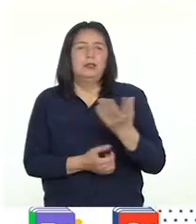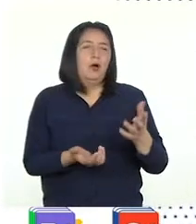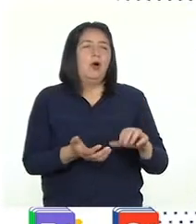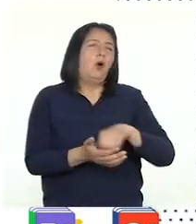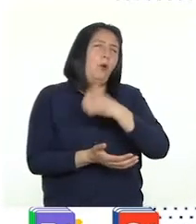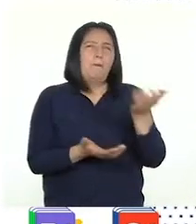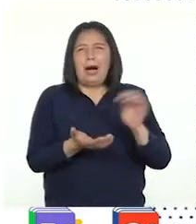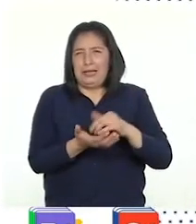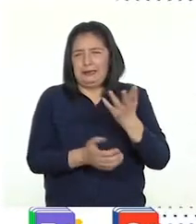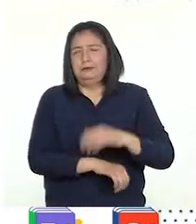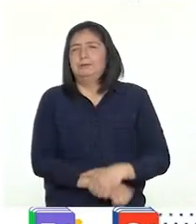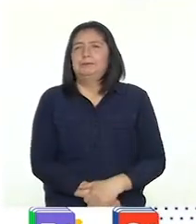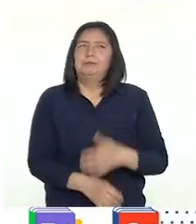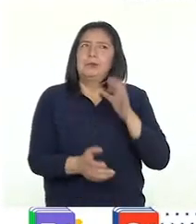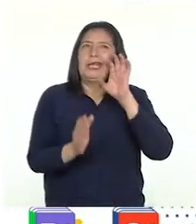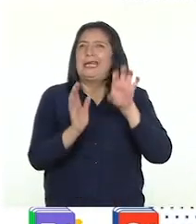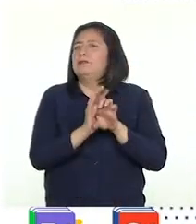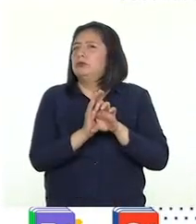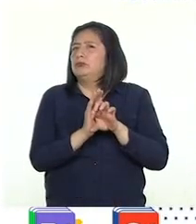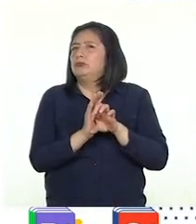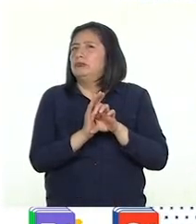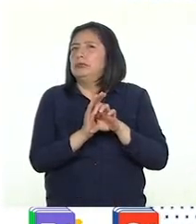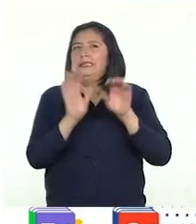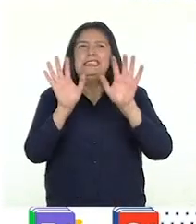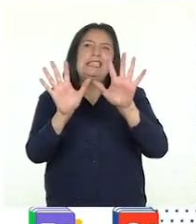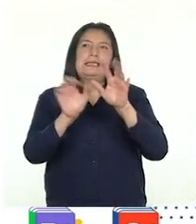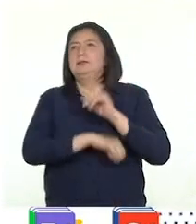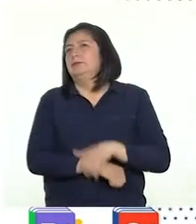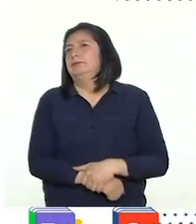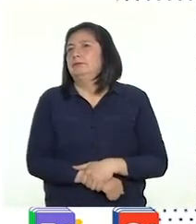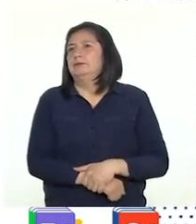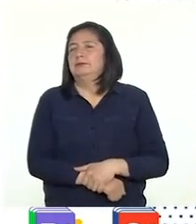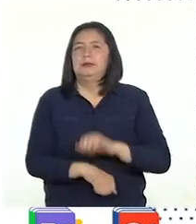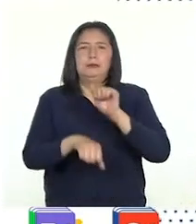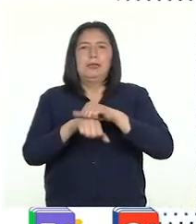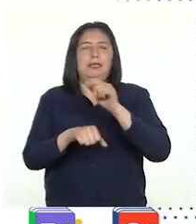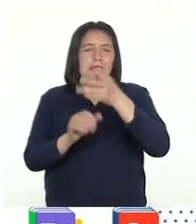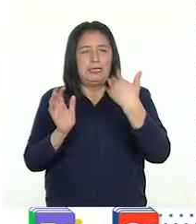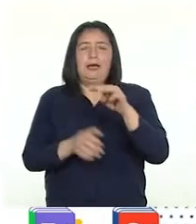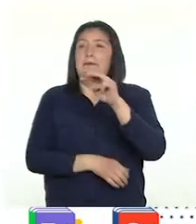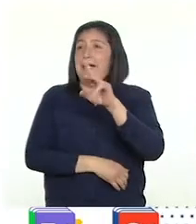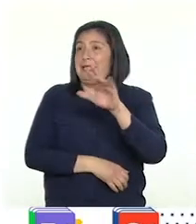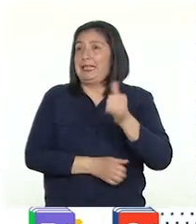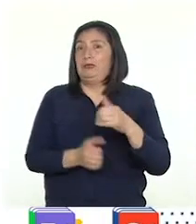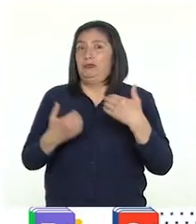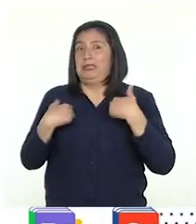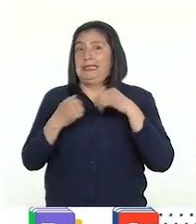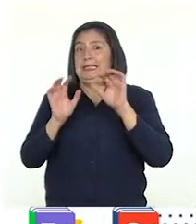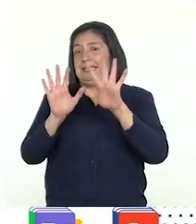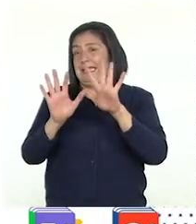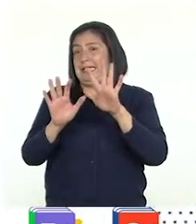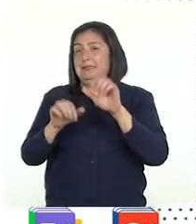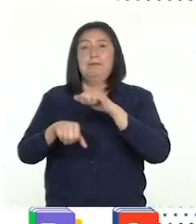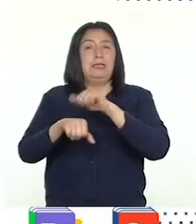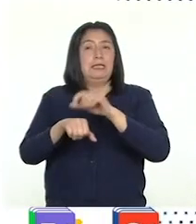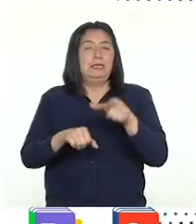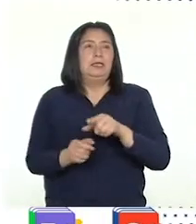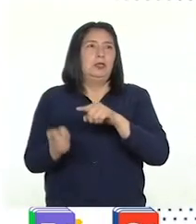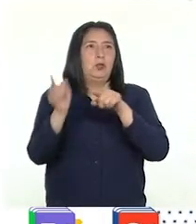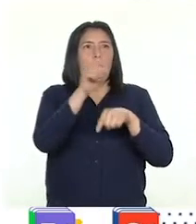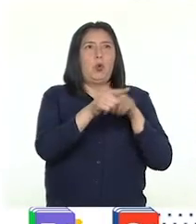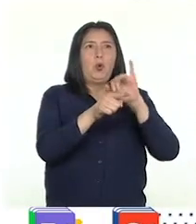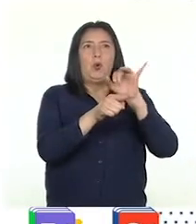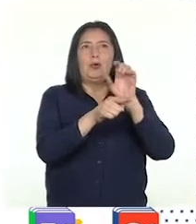un número más alto. Por ejemplo, 10 piedritas. Ya, si Mariano hubiera recogido 10 piedritas, Julia